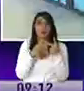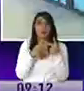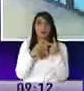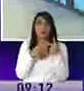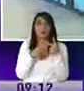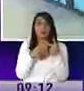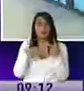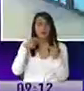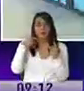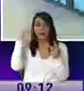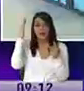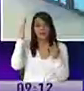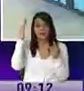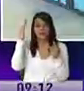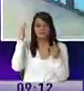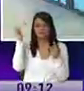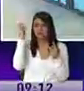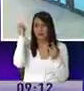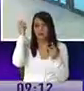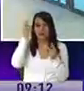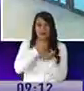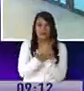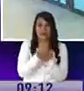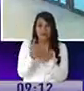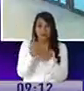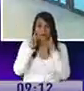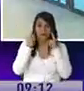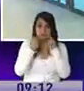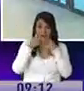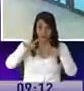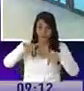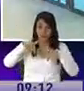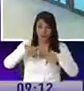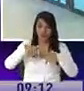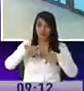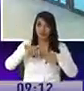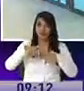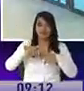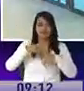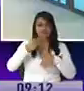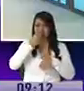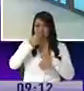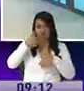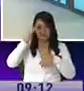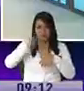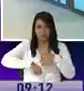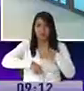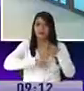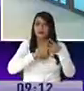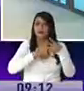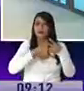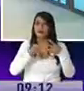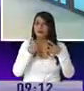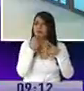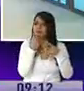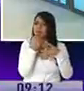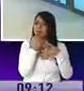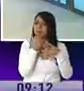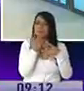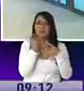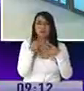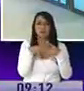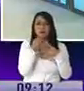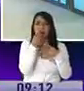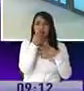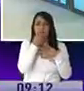plato más típico yo diría verdad semana santa que ya llega es chipa todo el día otra cosa que les recomendaría